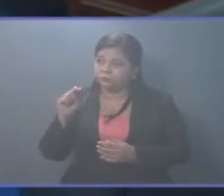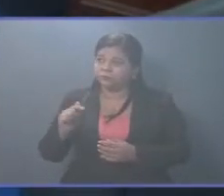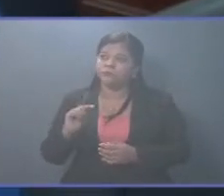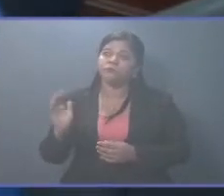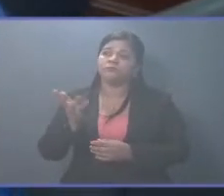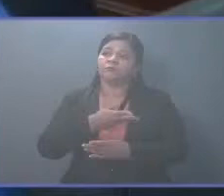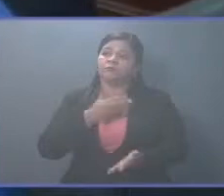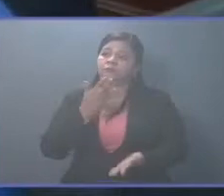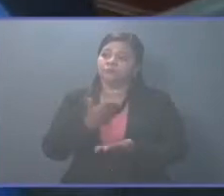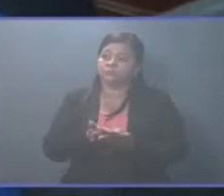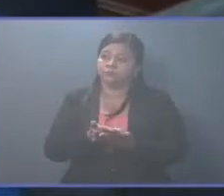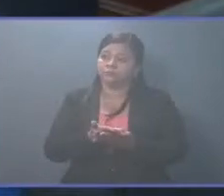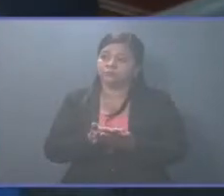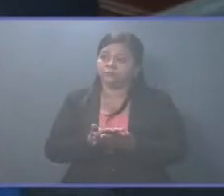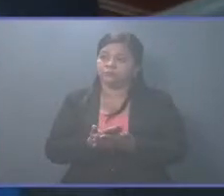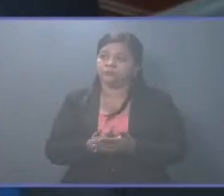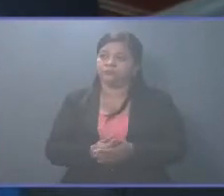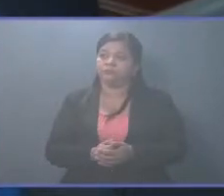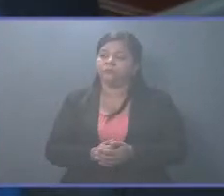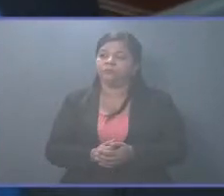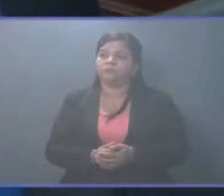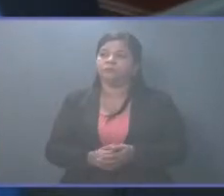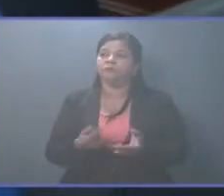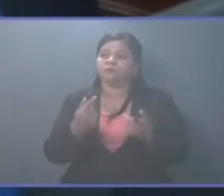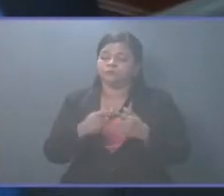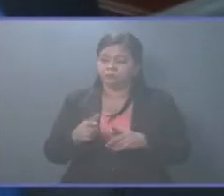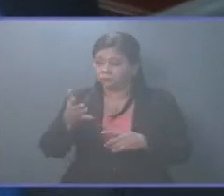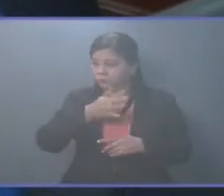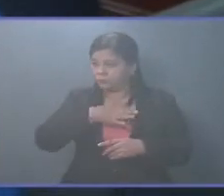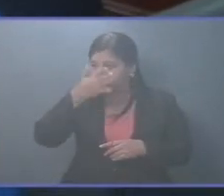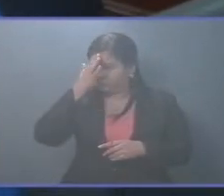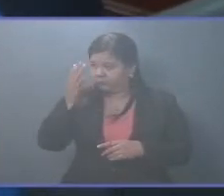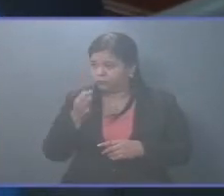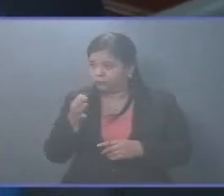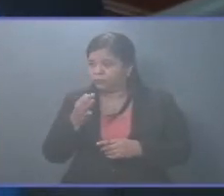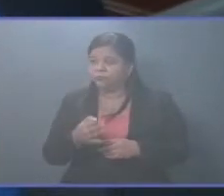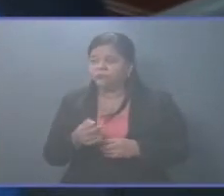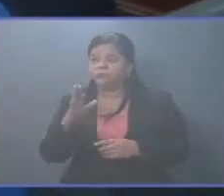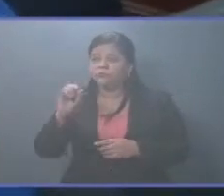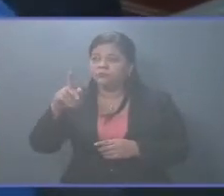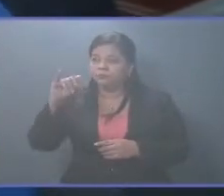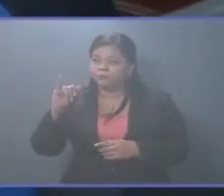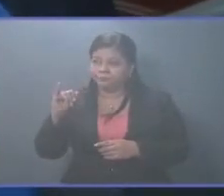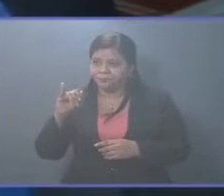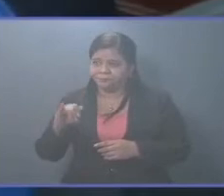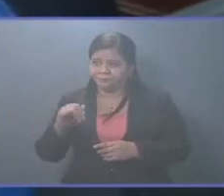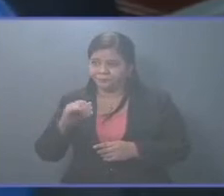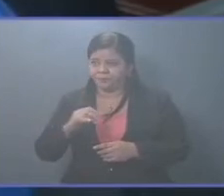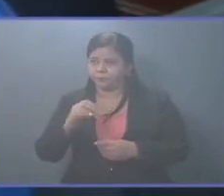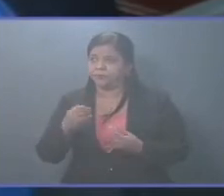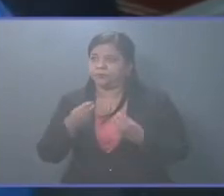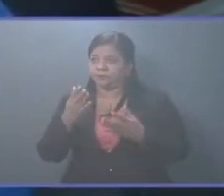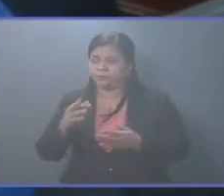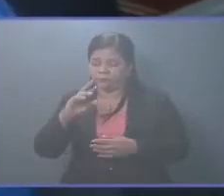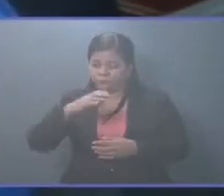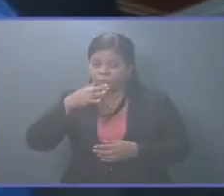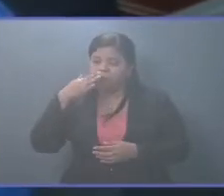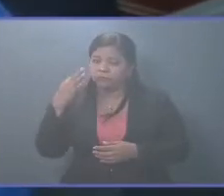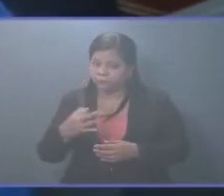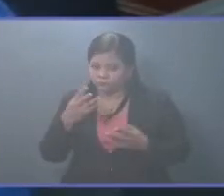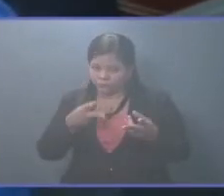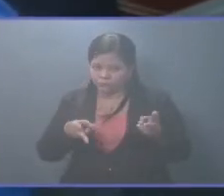la propuesta que nosotros creemos que al CAPI se le debe dar el verdadero valor que